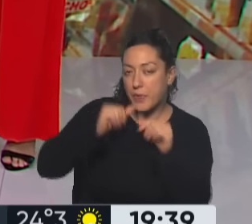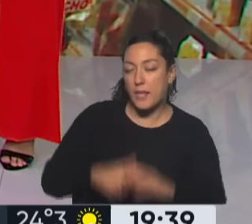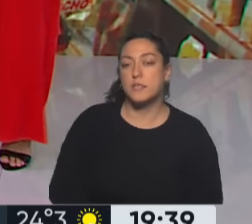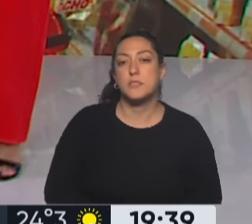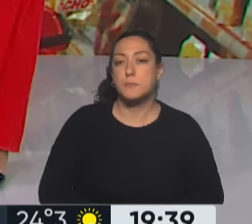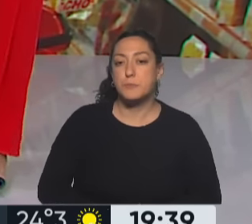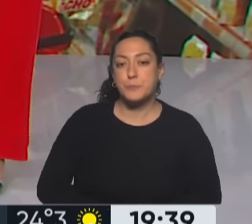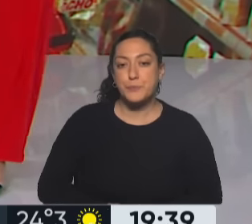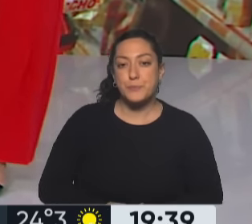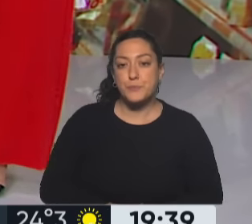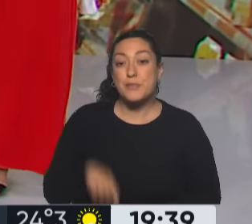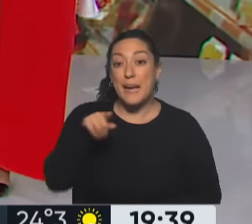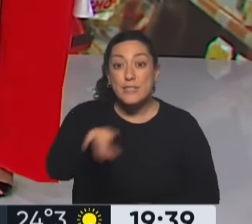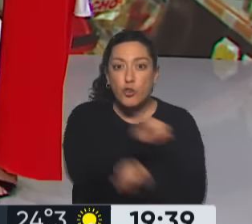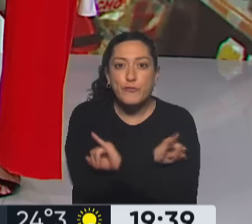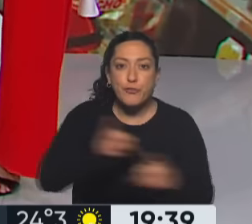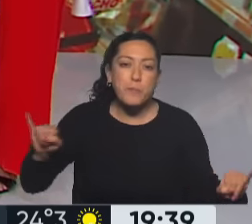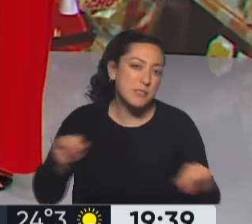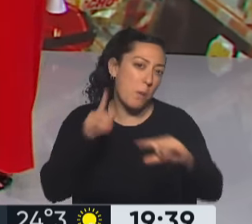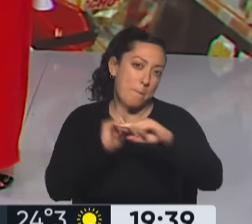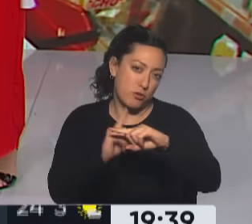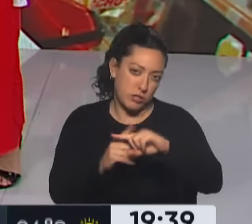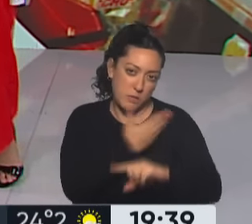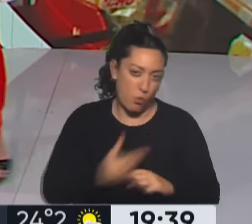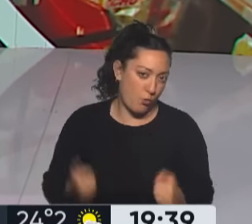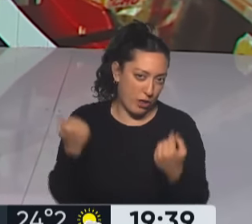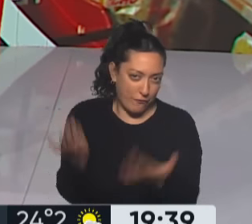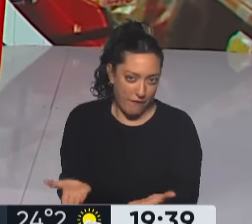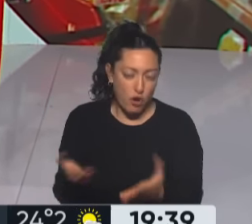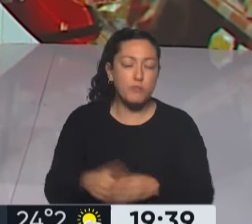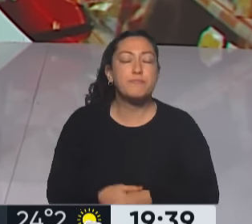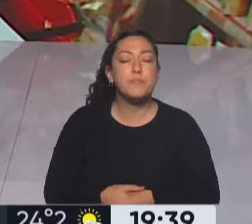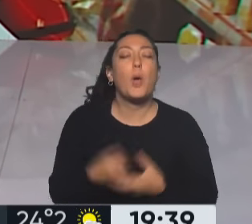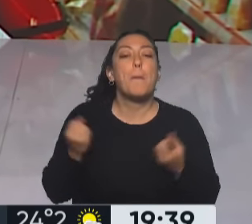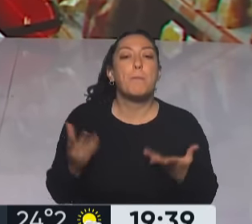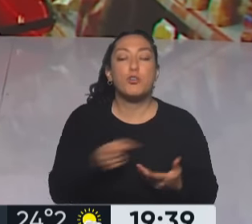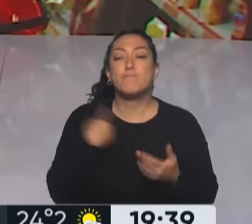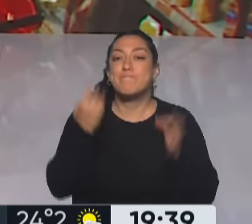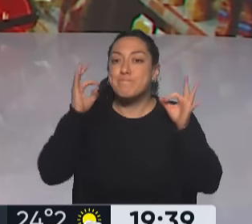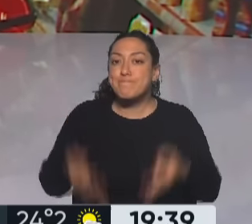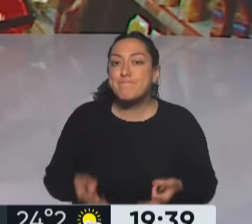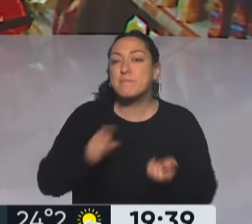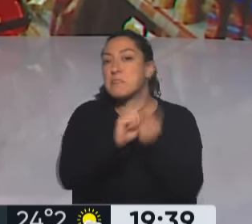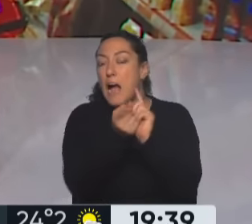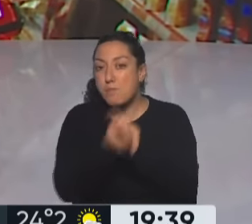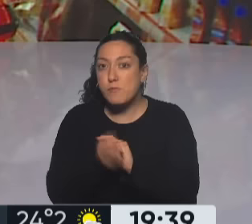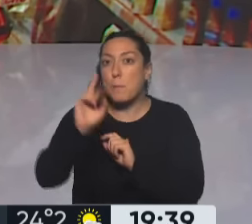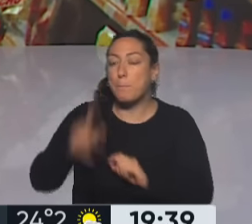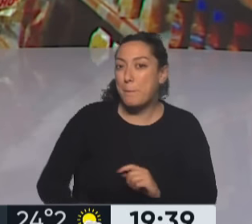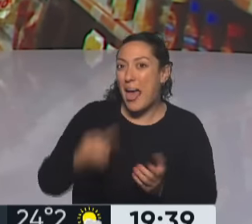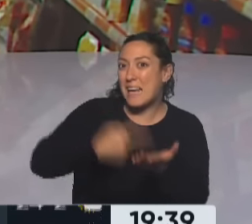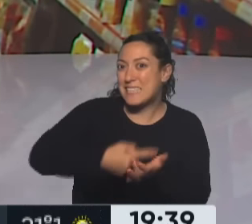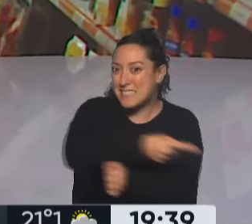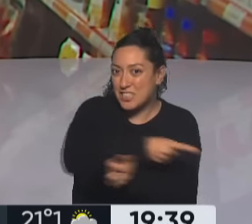alcohólicas. Estos datos son sumamente positivos para el gobierno, también teniendo en cuenta la política cambiaria que implementa el ministro